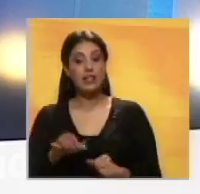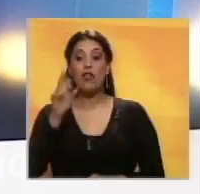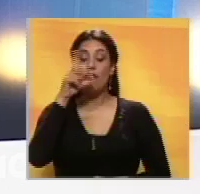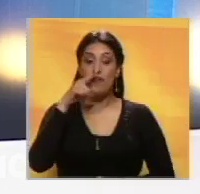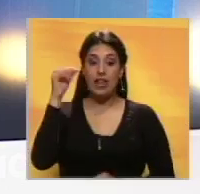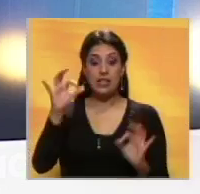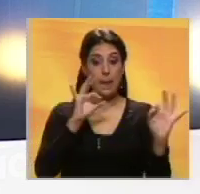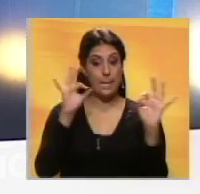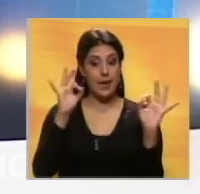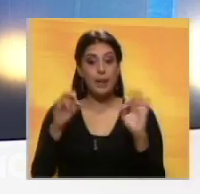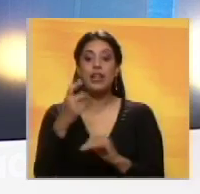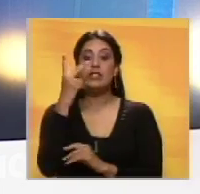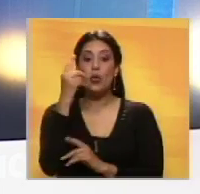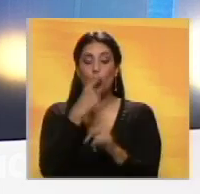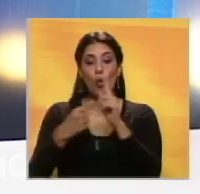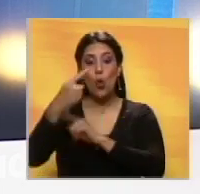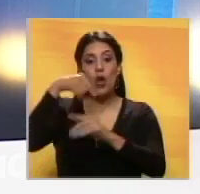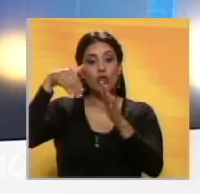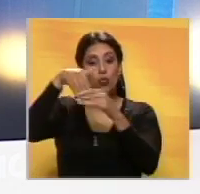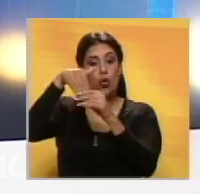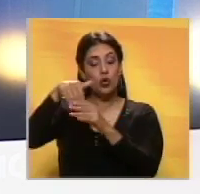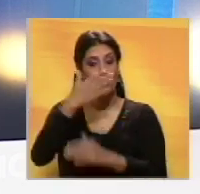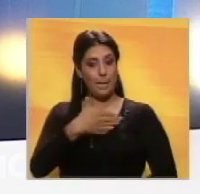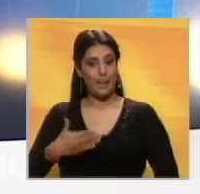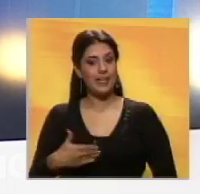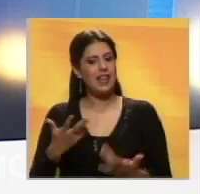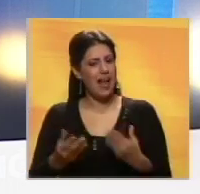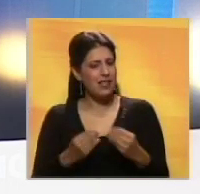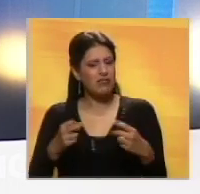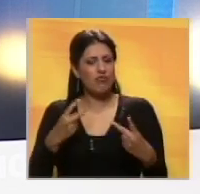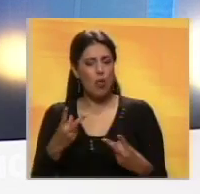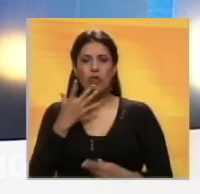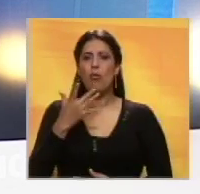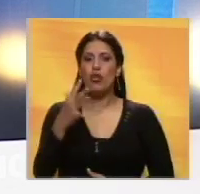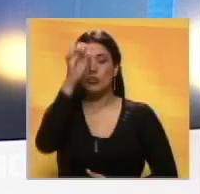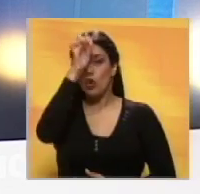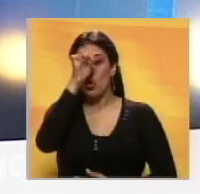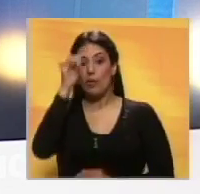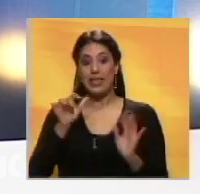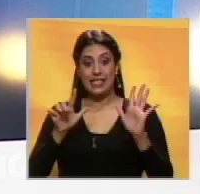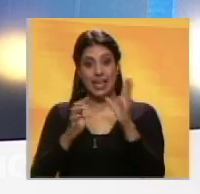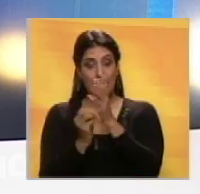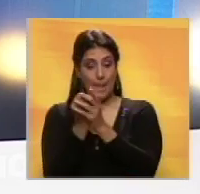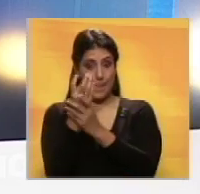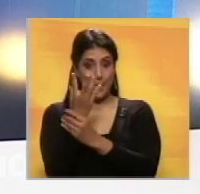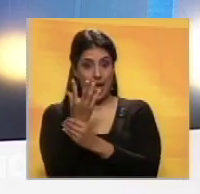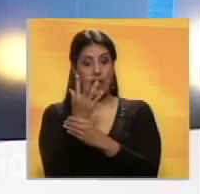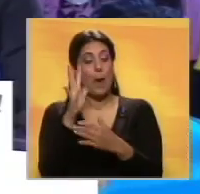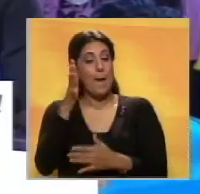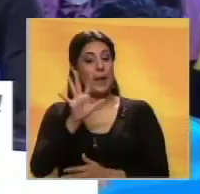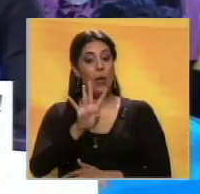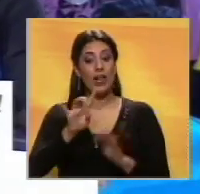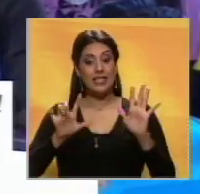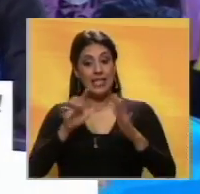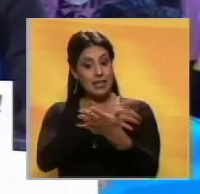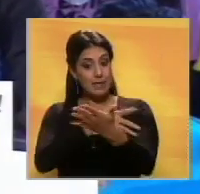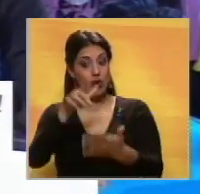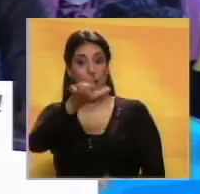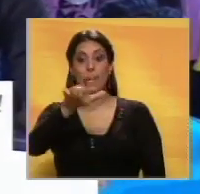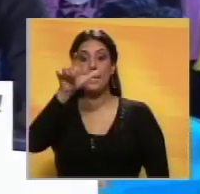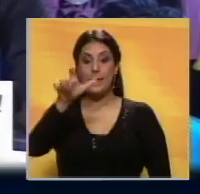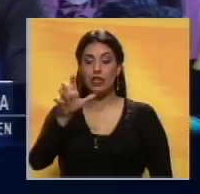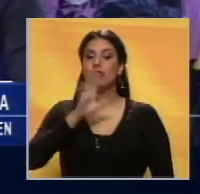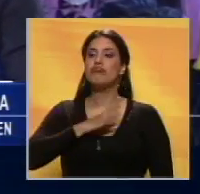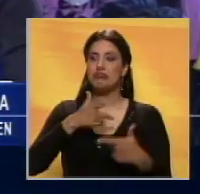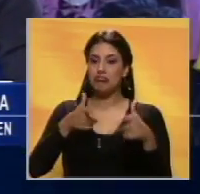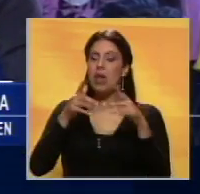Francia se prepara para la segunda vuelta de las elecciones presidenciales a realizarse el próximo domingo 7 de mayo. Al menos 47 millones de ciudadanos